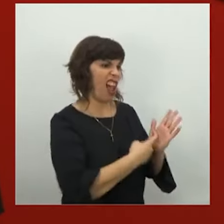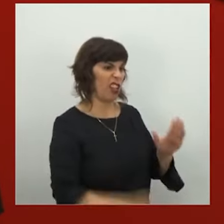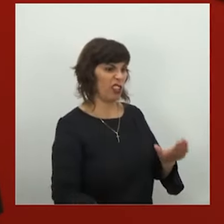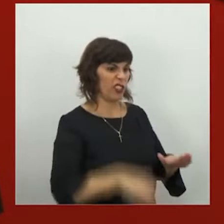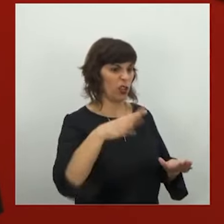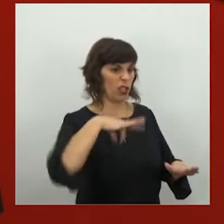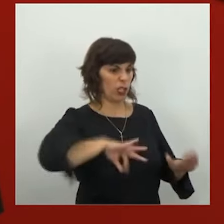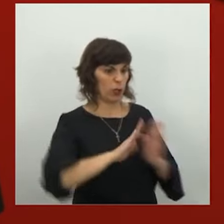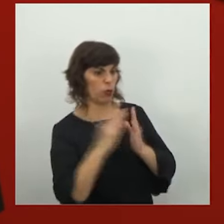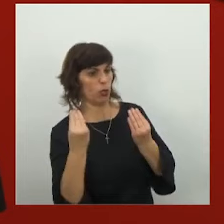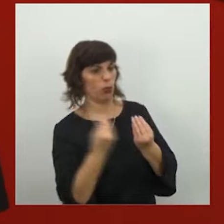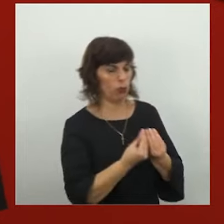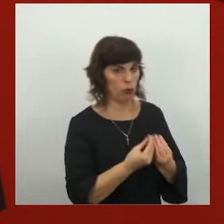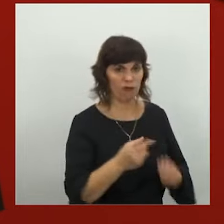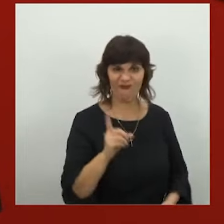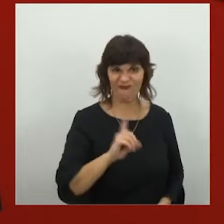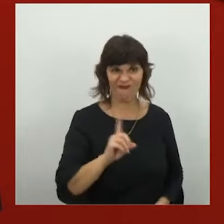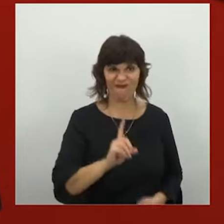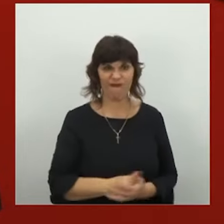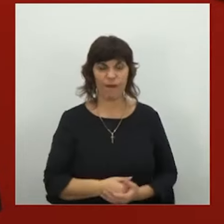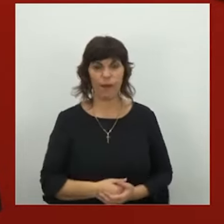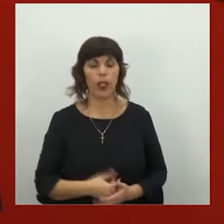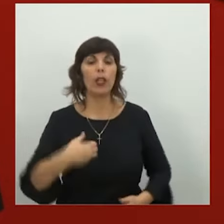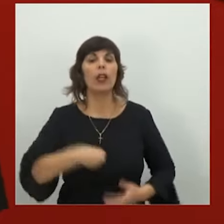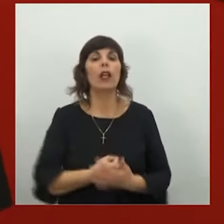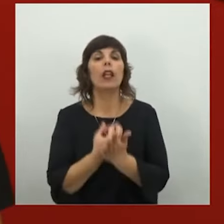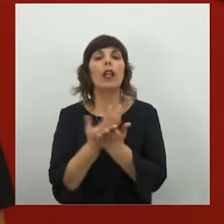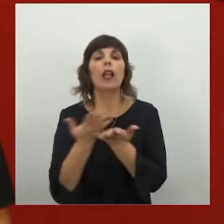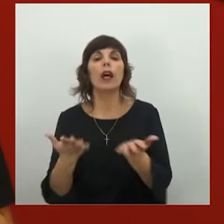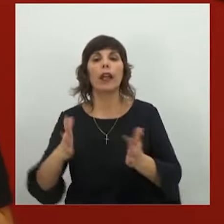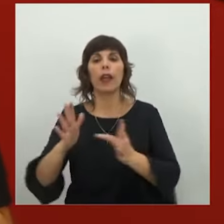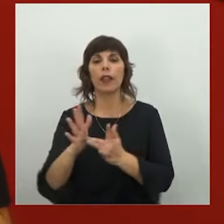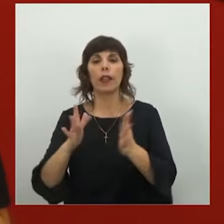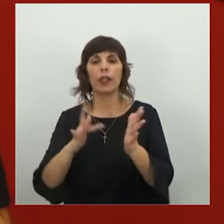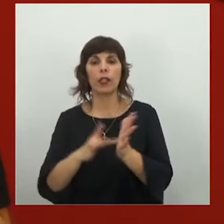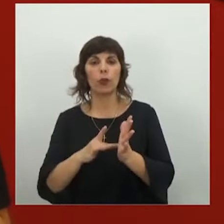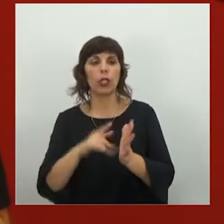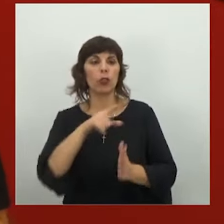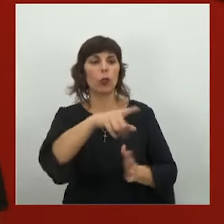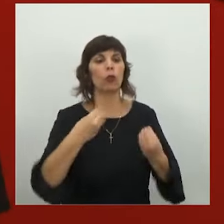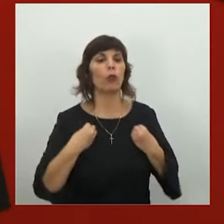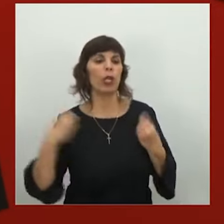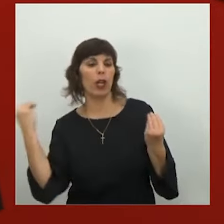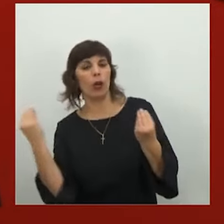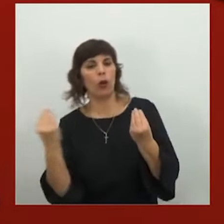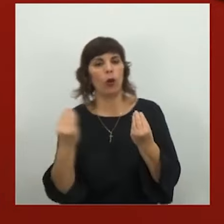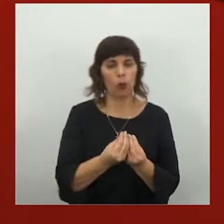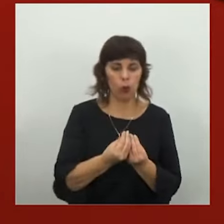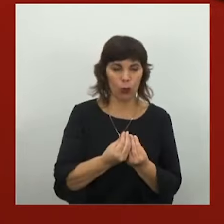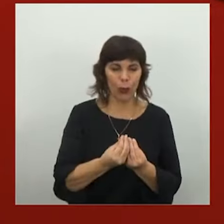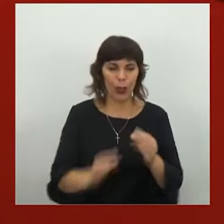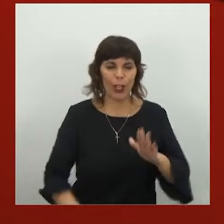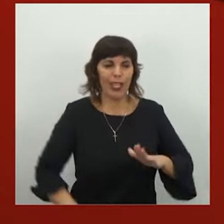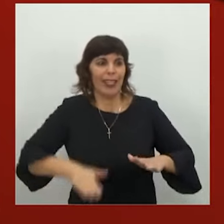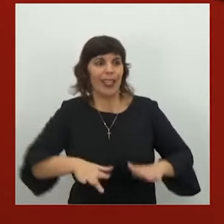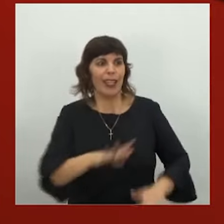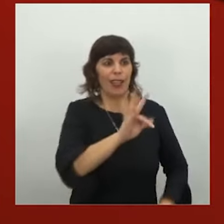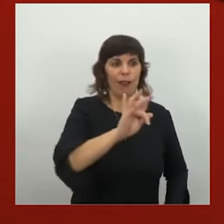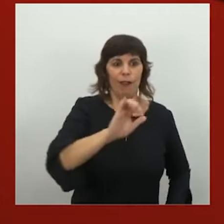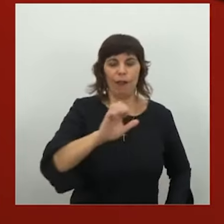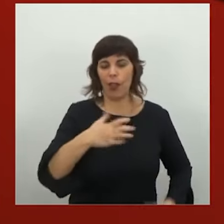no. La gracia de Jesucristo viene sobre tu vida y te llena con fe, te llena con